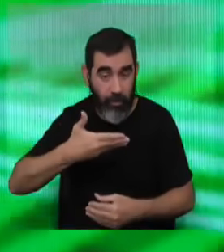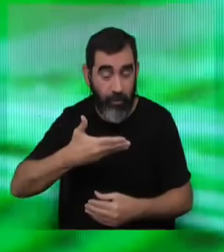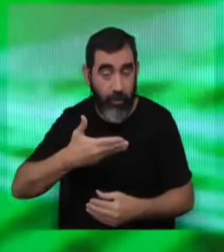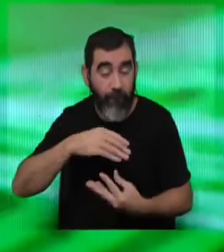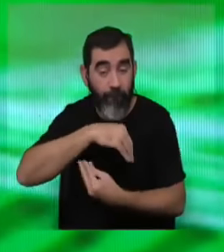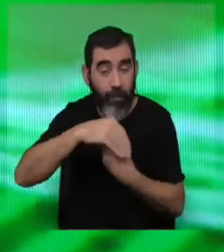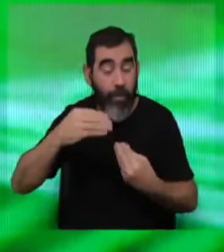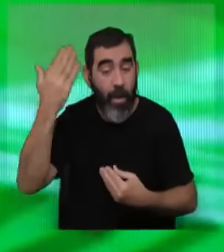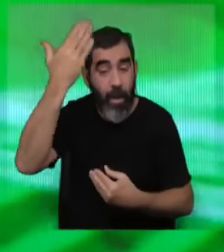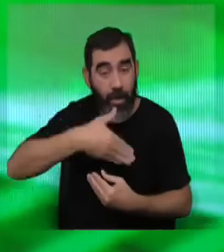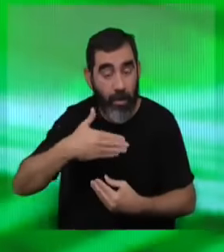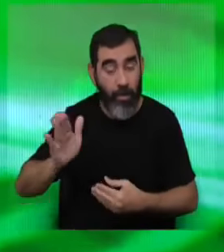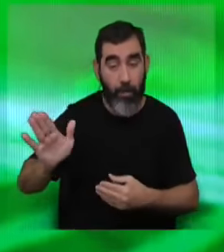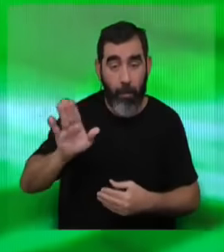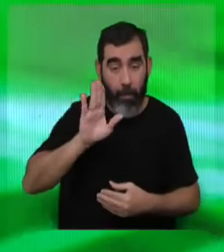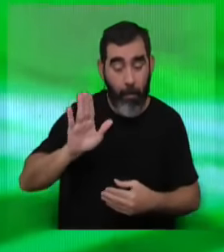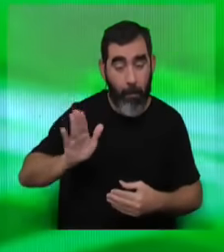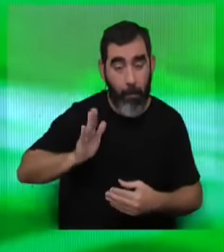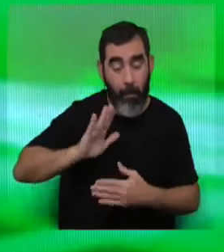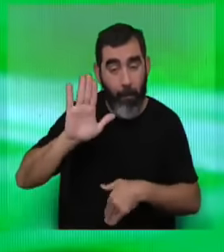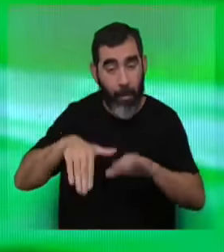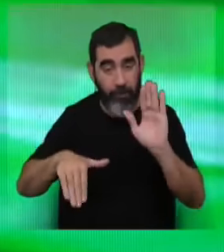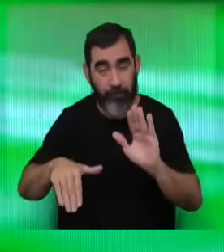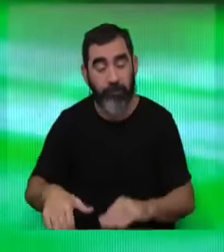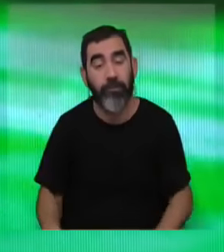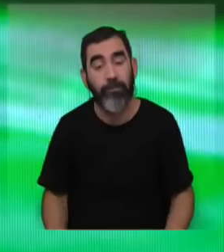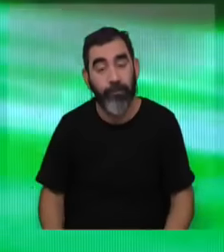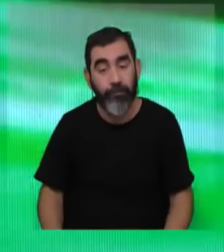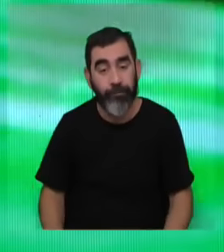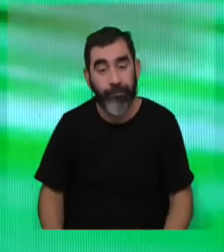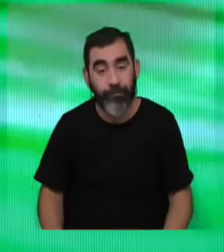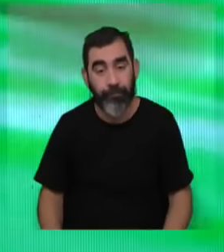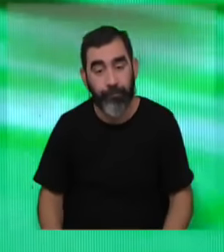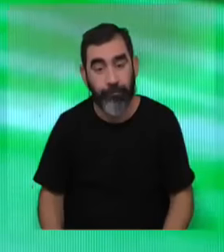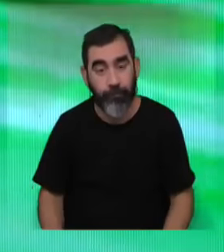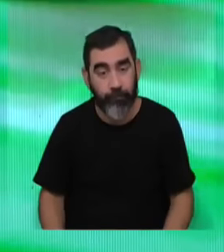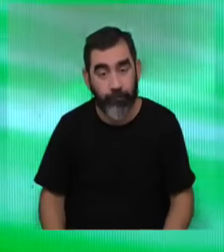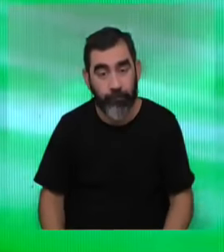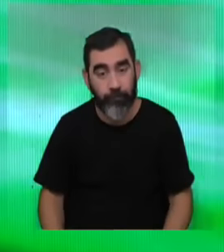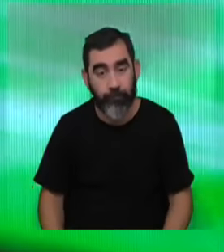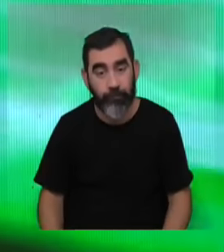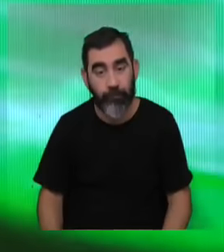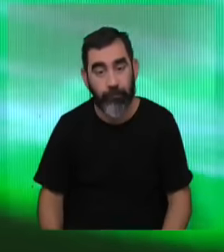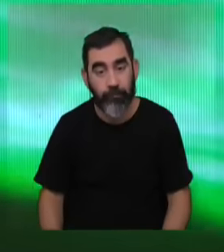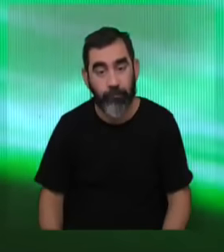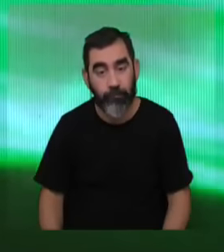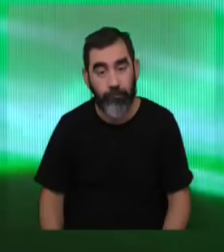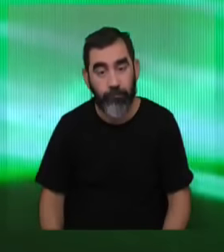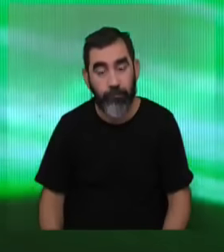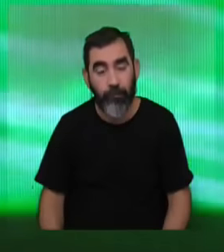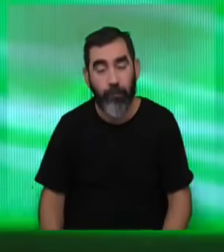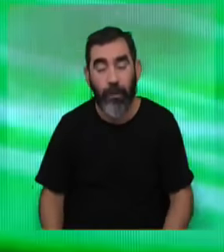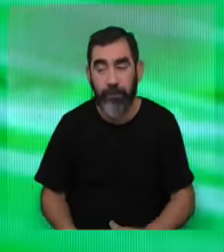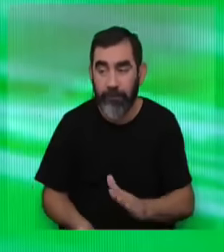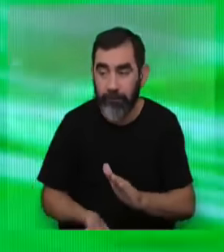familia negra es matriarcal y bueno y lo subimos por ahí y en esto del salir de del haber